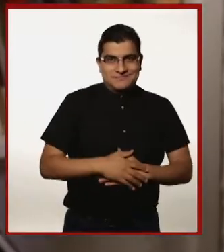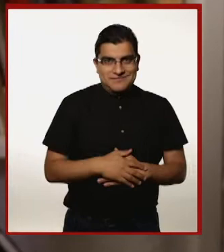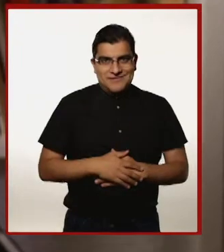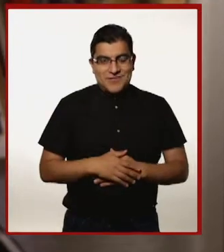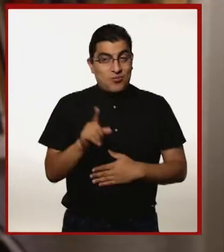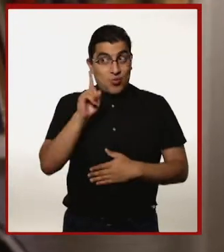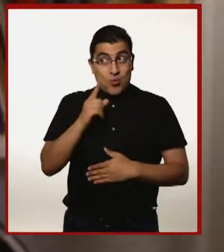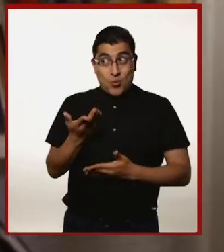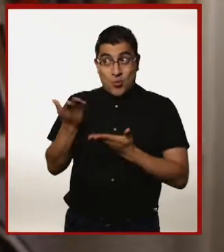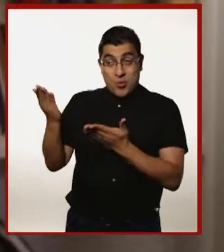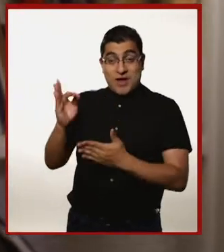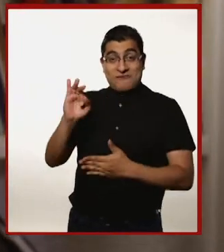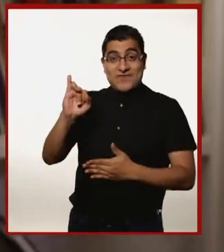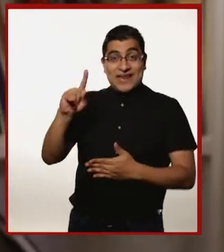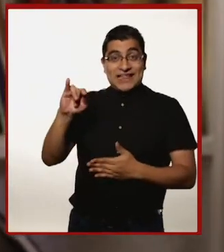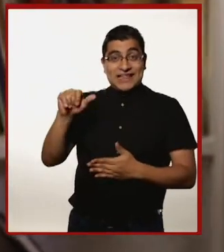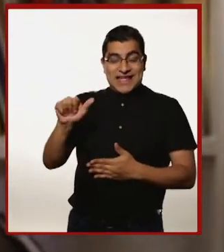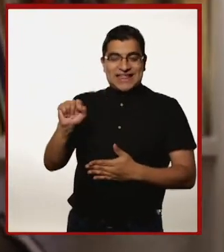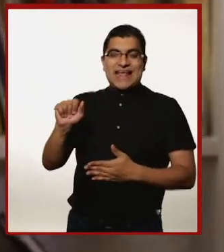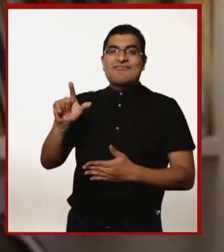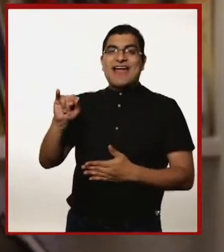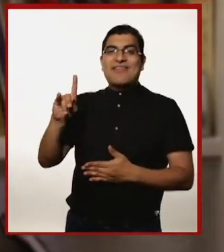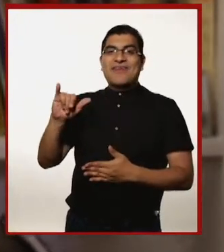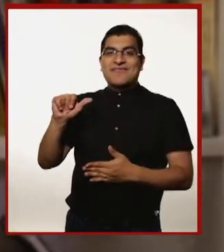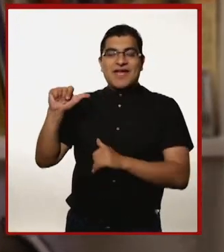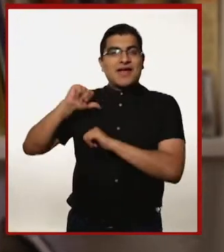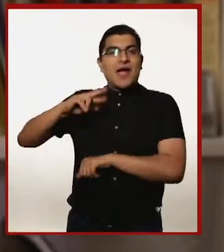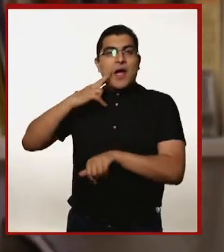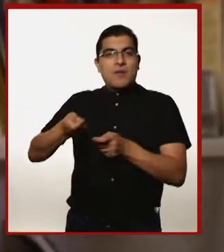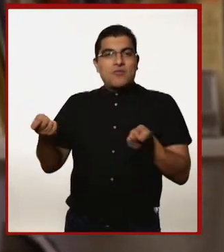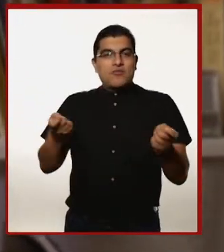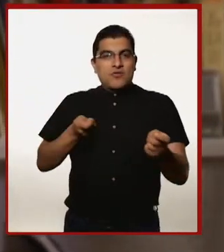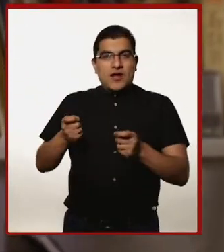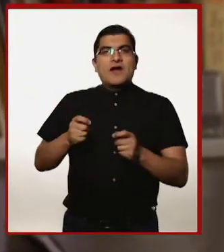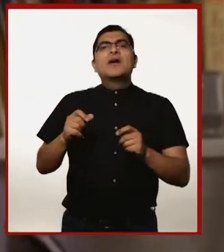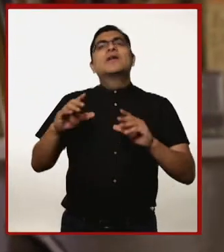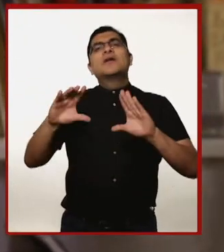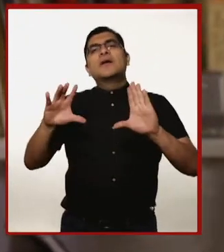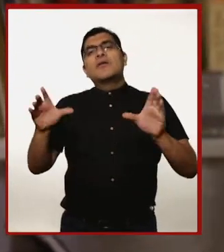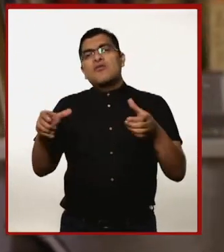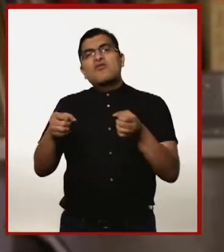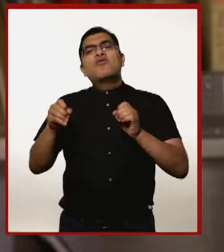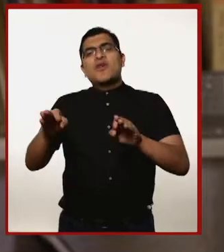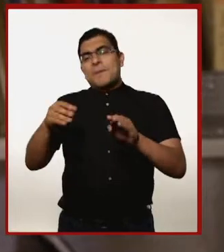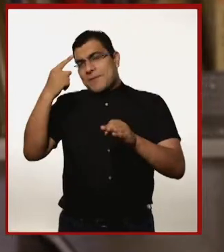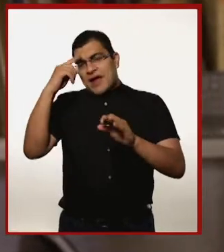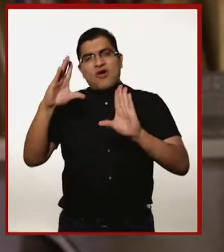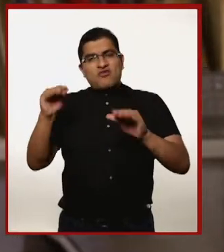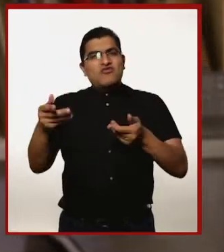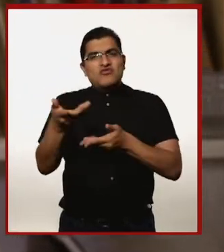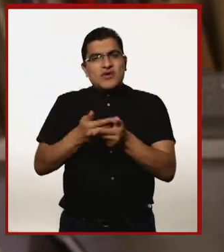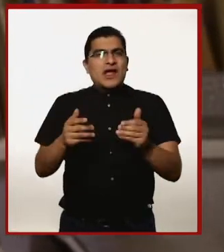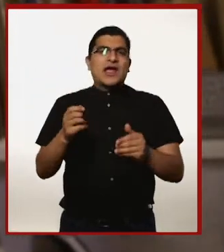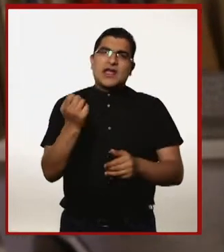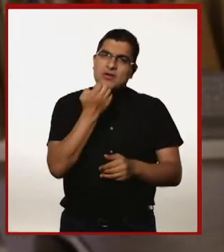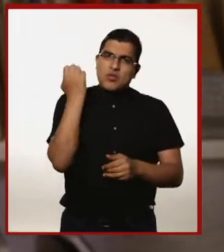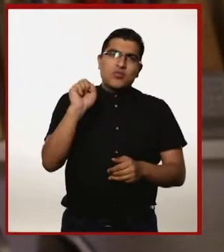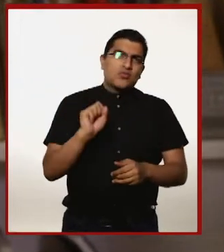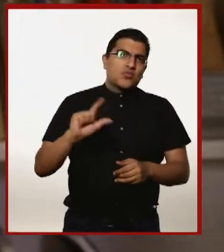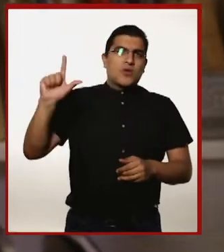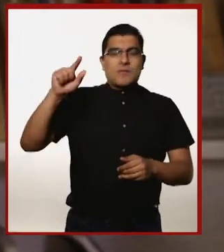Nos encontramos con Felicitas Valdivia Alatorre. Es coordinadora del Departamento de Formación Integral del Colegio de